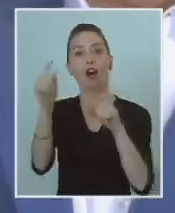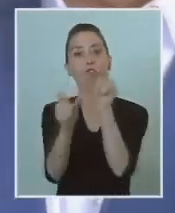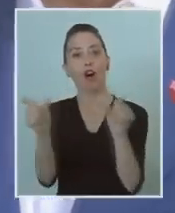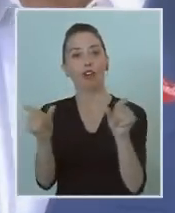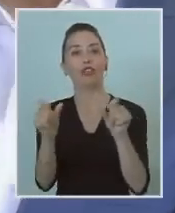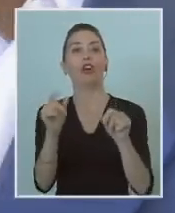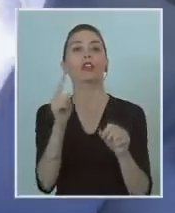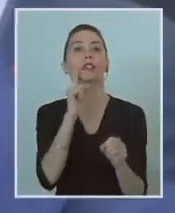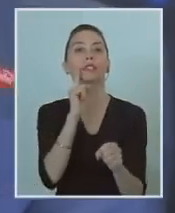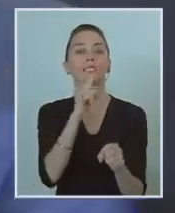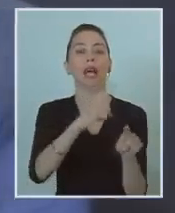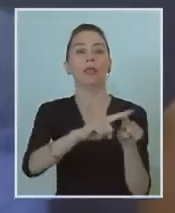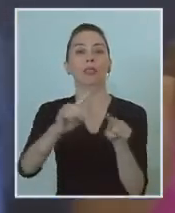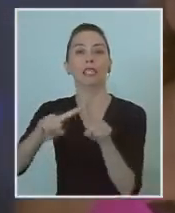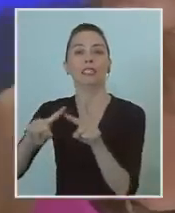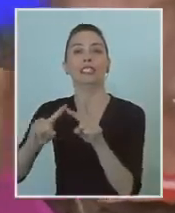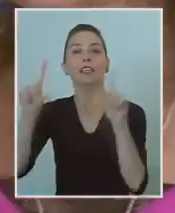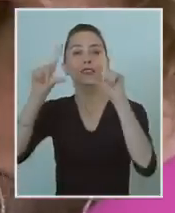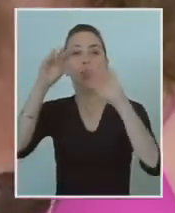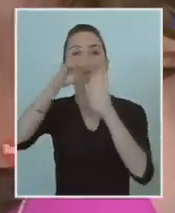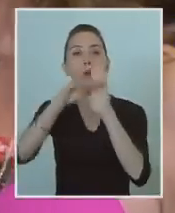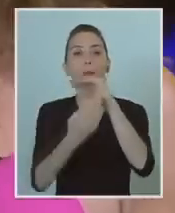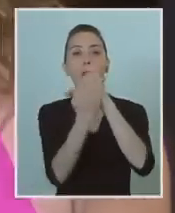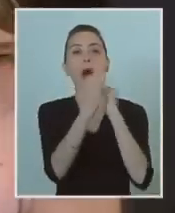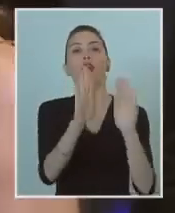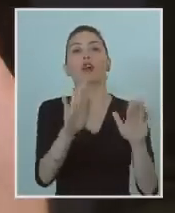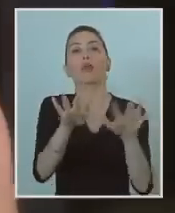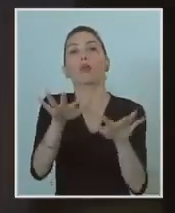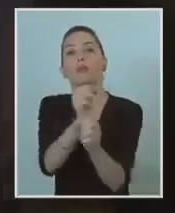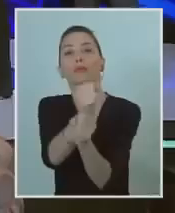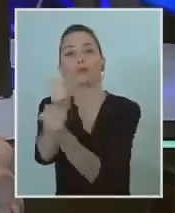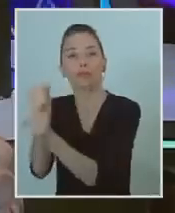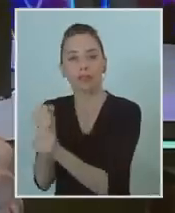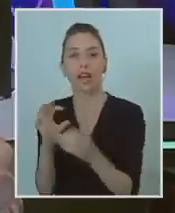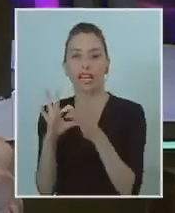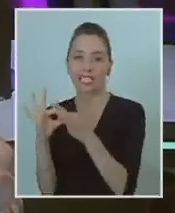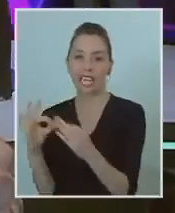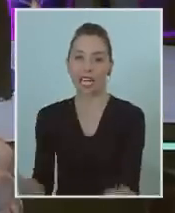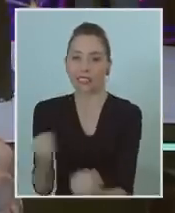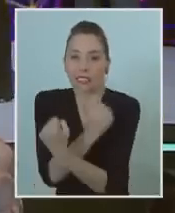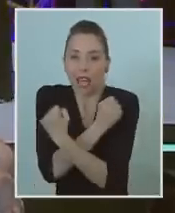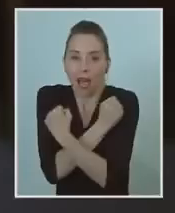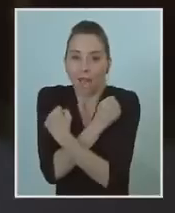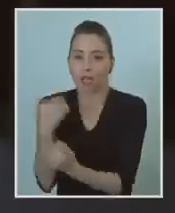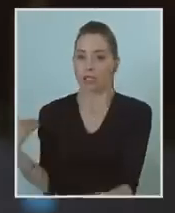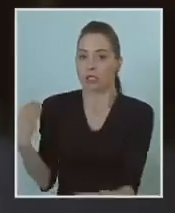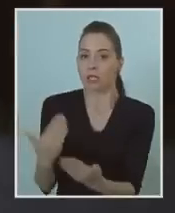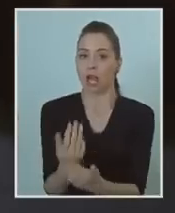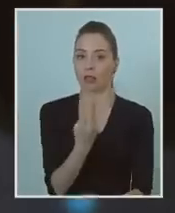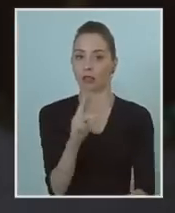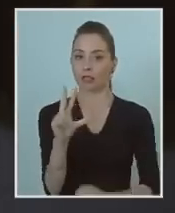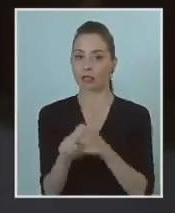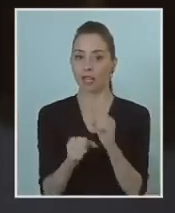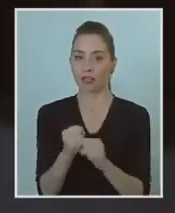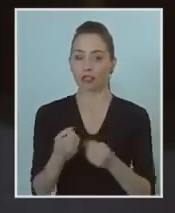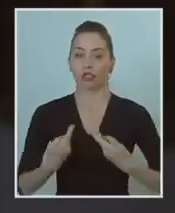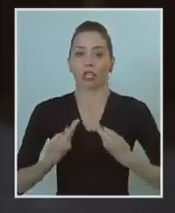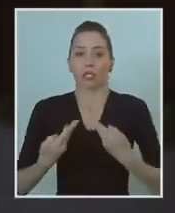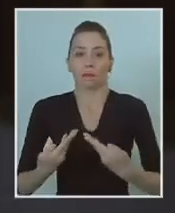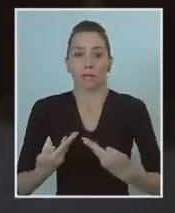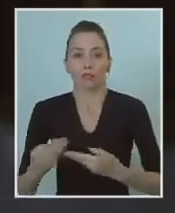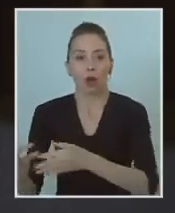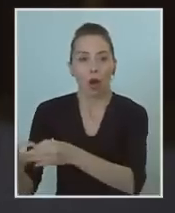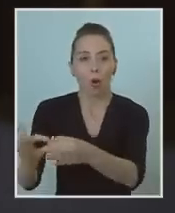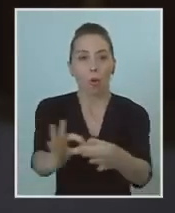también en sus puestos en los diferentes matinales. Gracias por ese abrazo que cumple 38 años y que nos invitó a